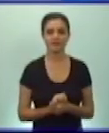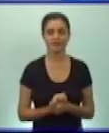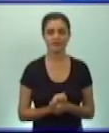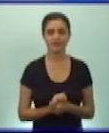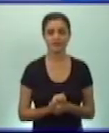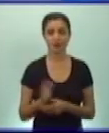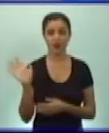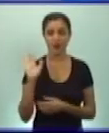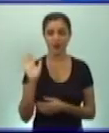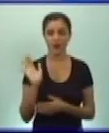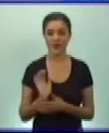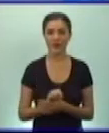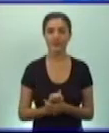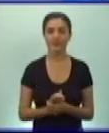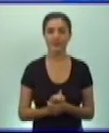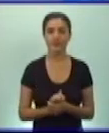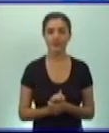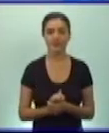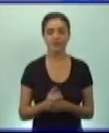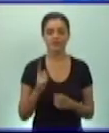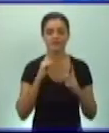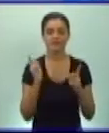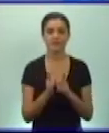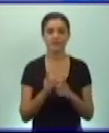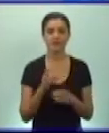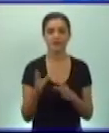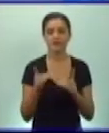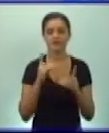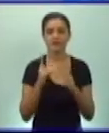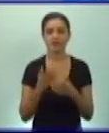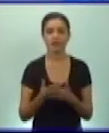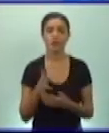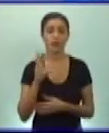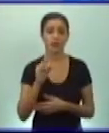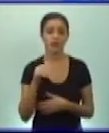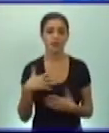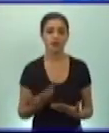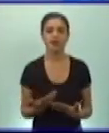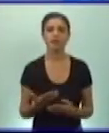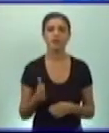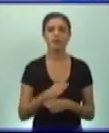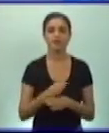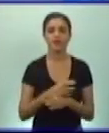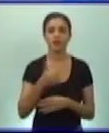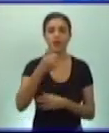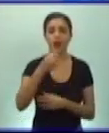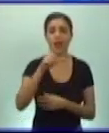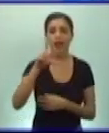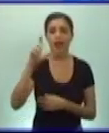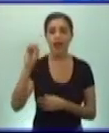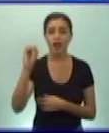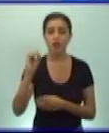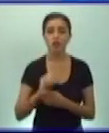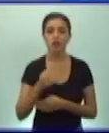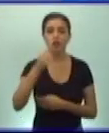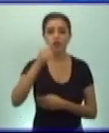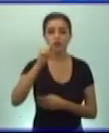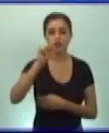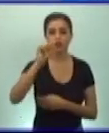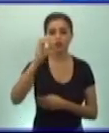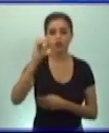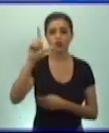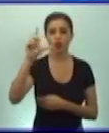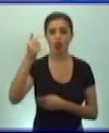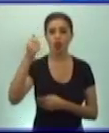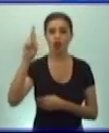Hola, ¿qué tal? Bueno, solo un breve comentario para decirles qué es un halo solar. Pues la semana